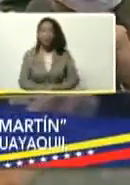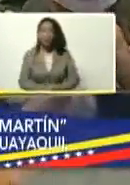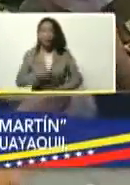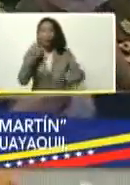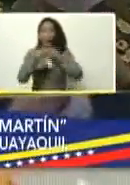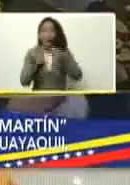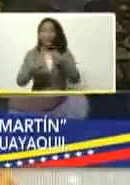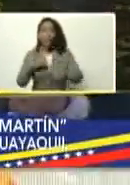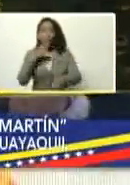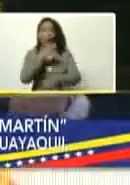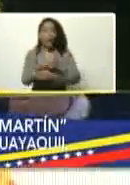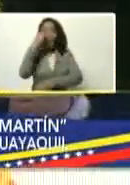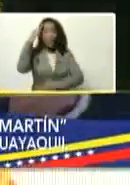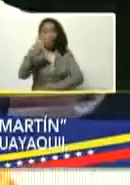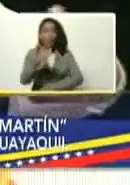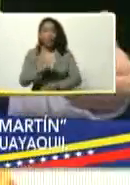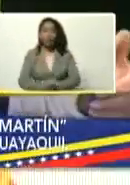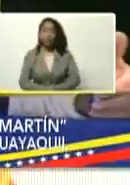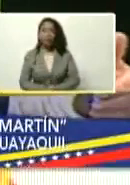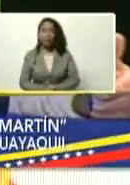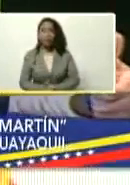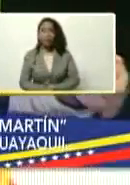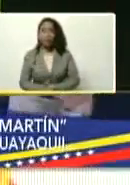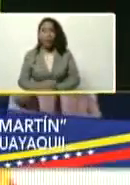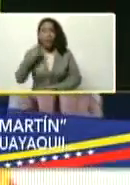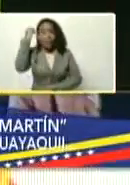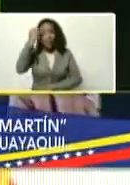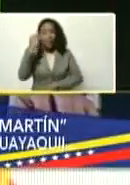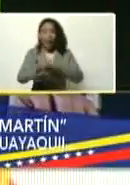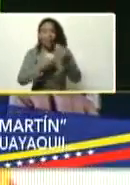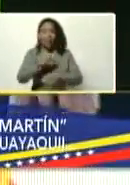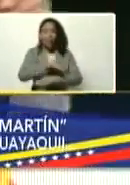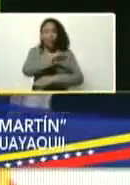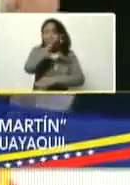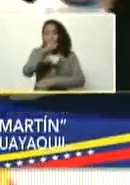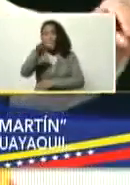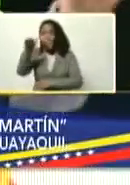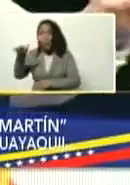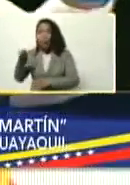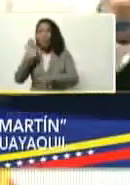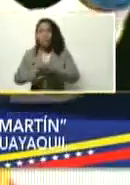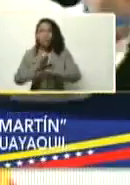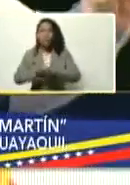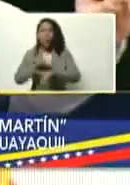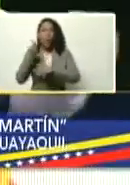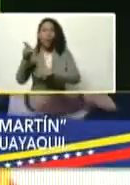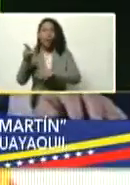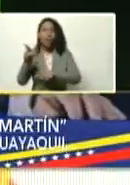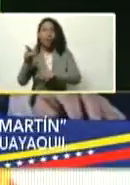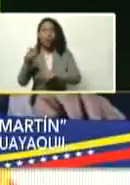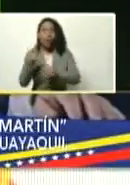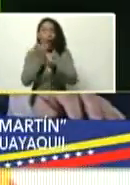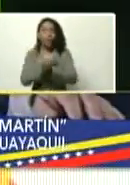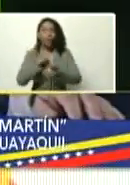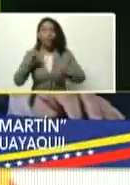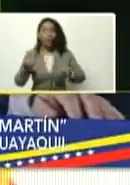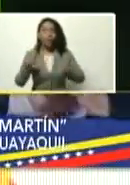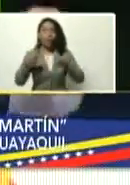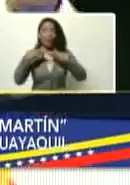¿Cómo trasladar los soldados? Pensaba hacerlo por mar. Por eso era imprescindible la independencia de